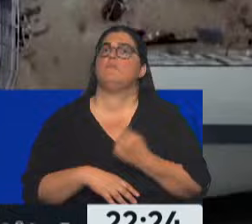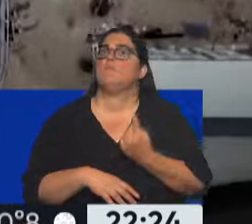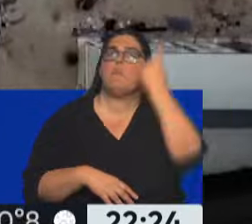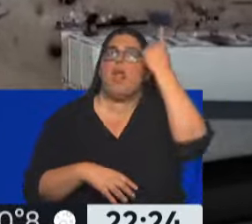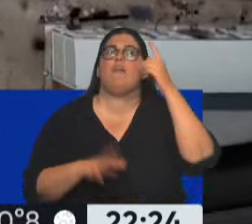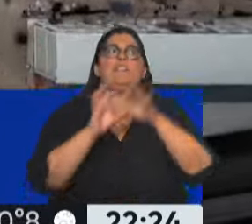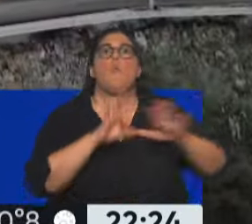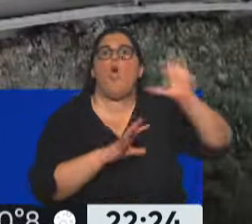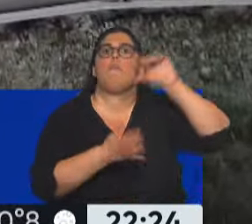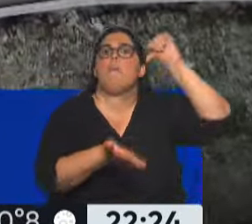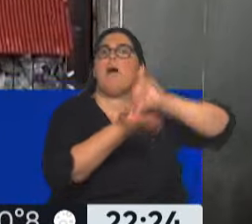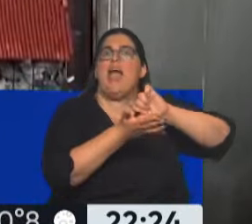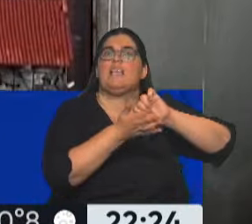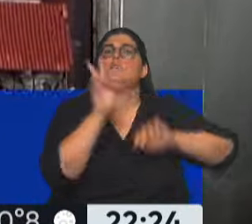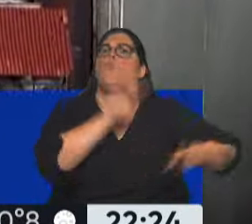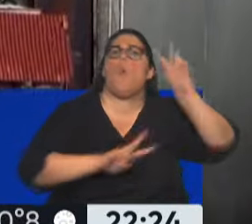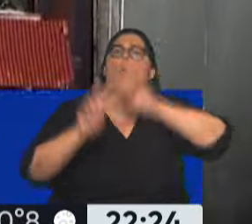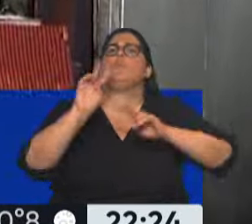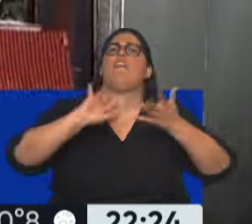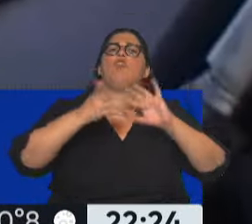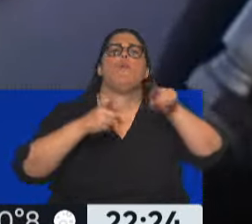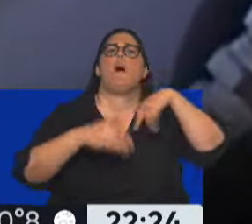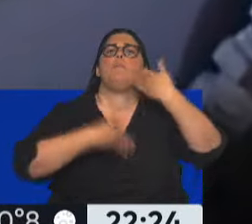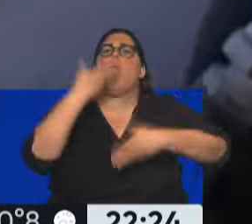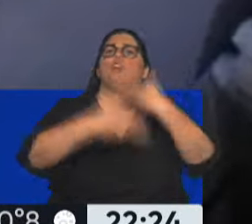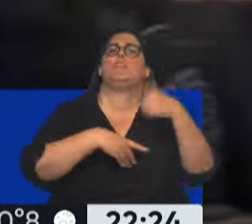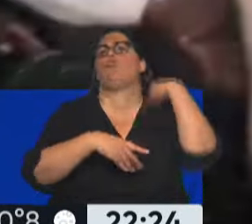Europea externaliza el proceso fuera de su territorio.